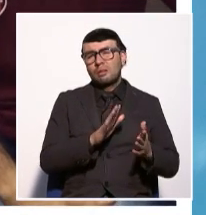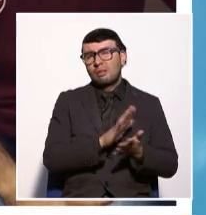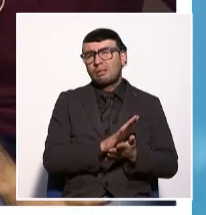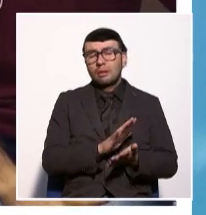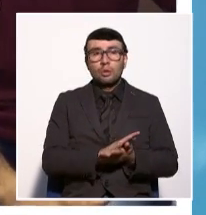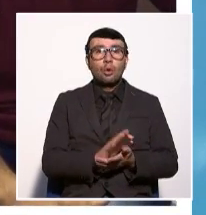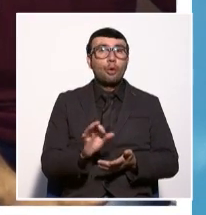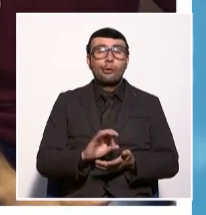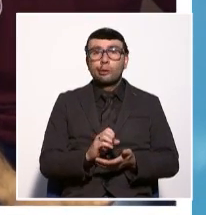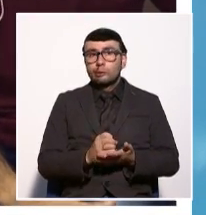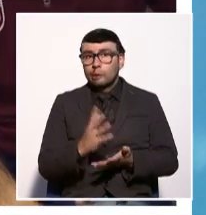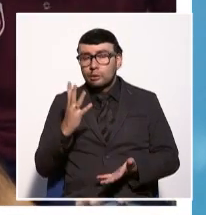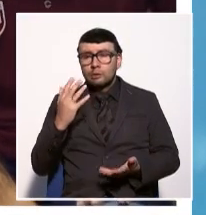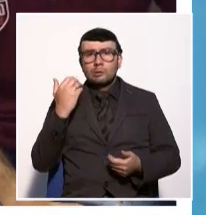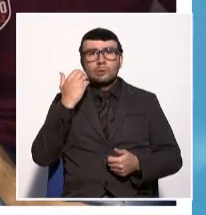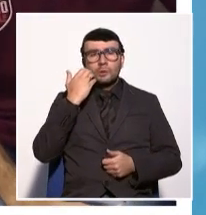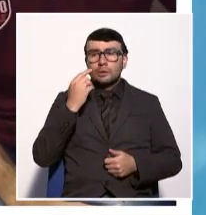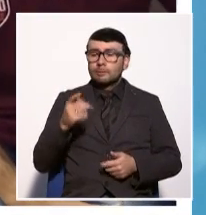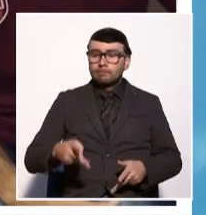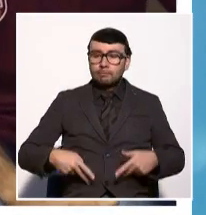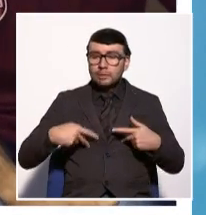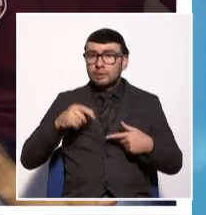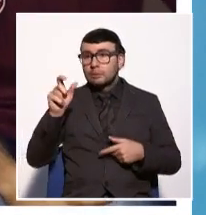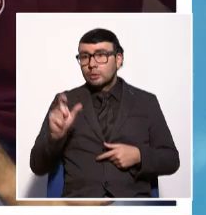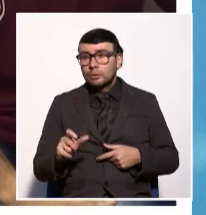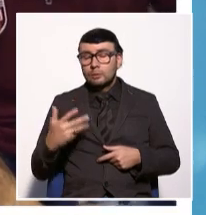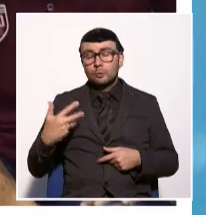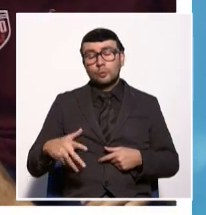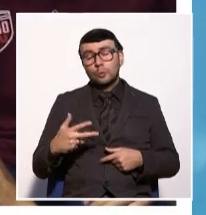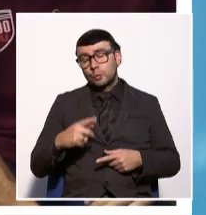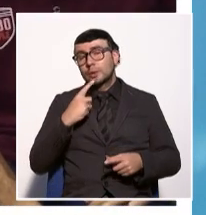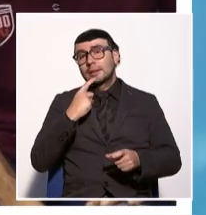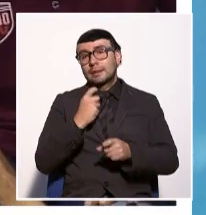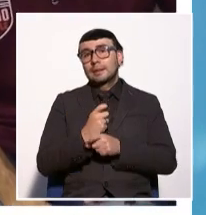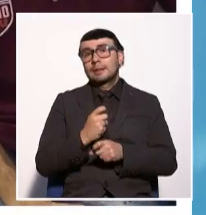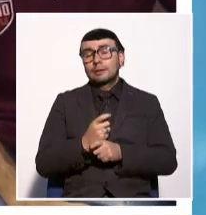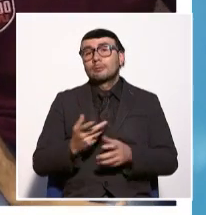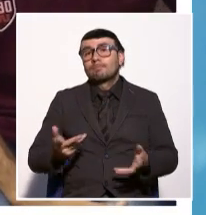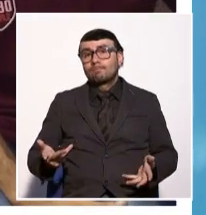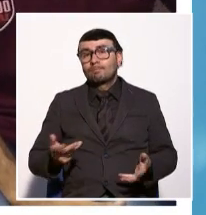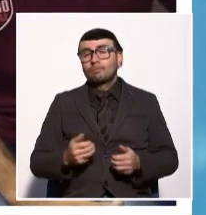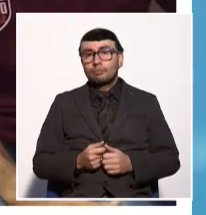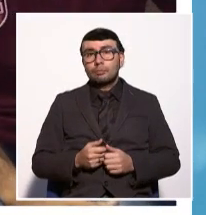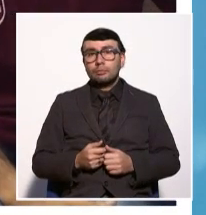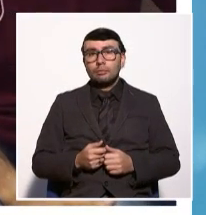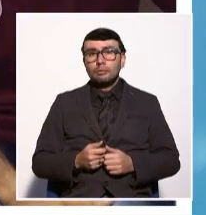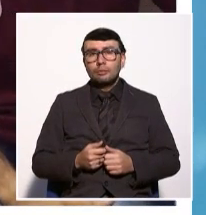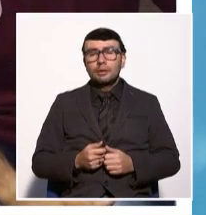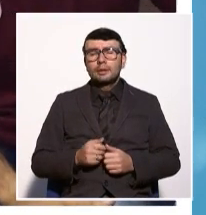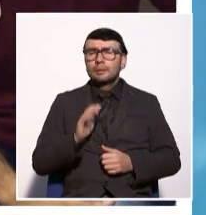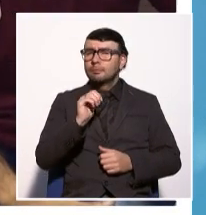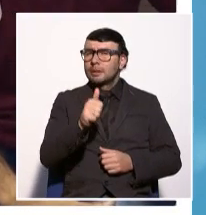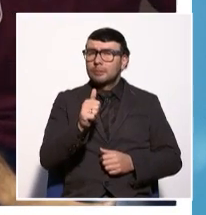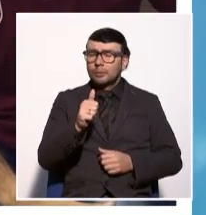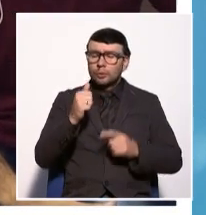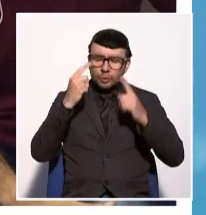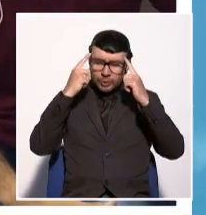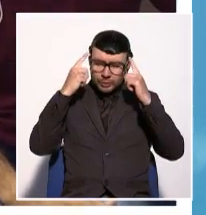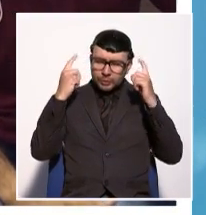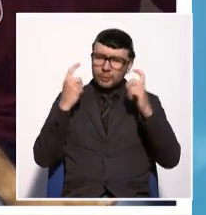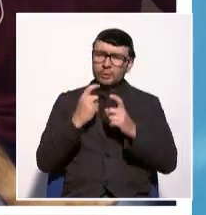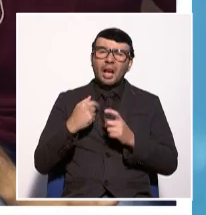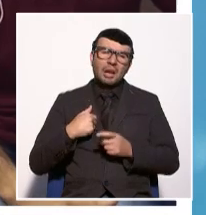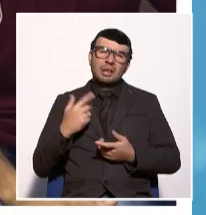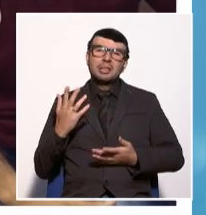costos de la enfermedad y la vida del paciente tal vez nos queda esa reflexión y no se justifica tener que